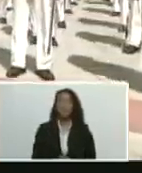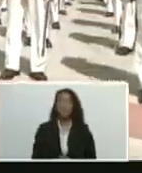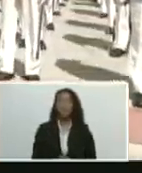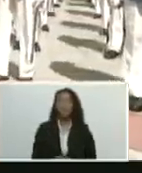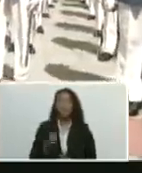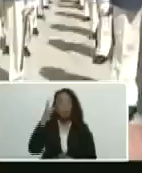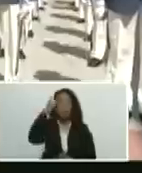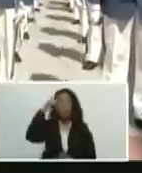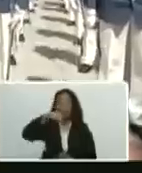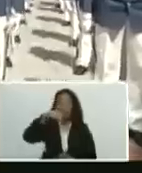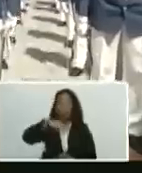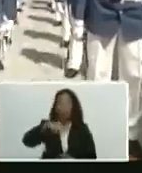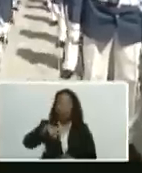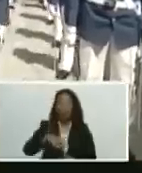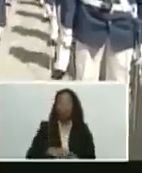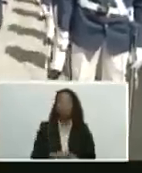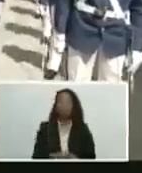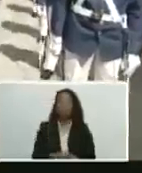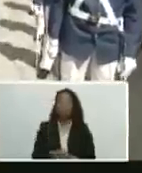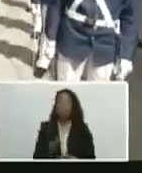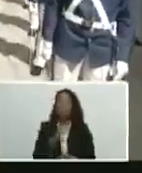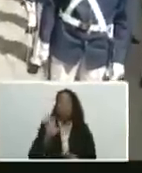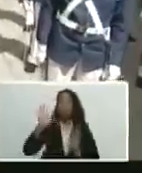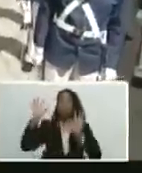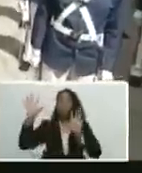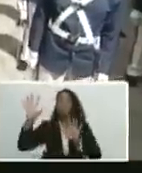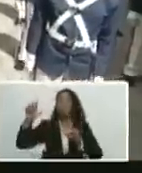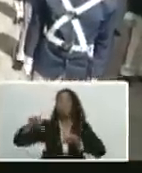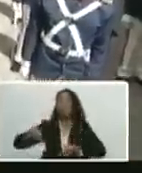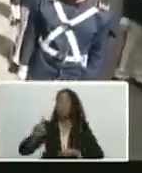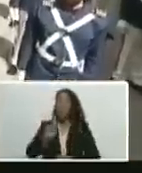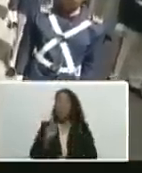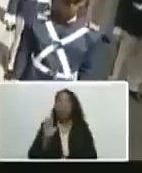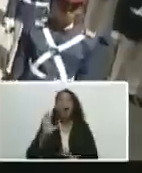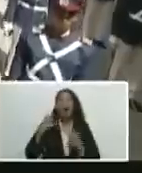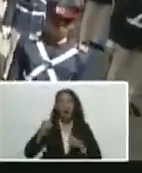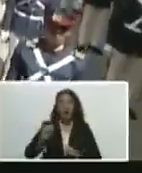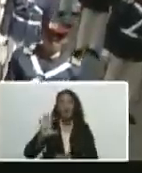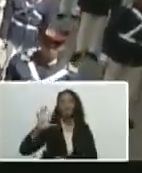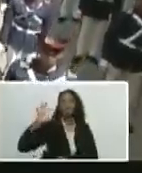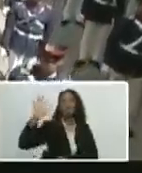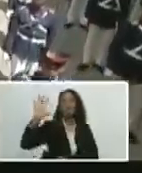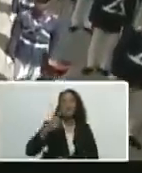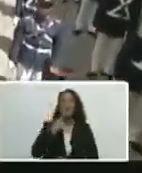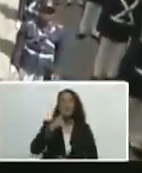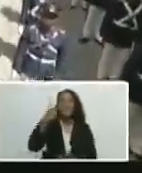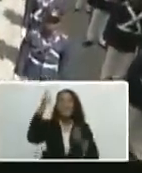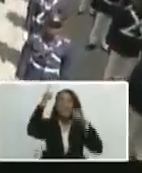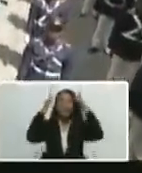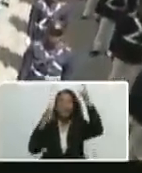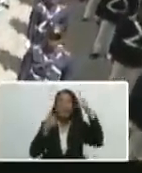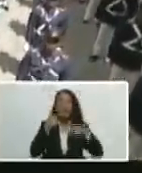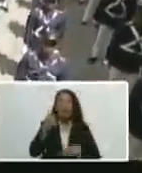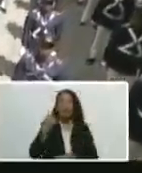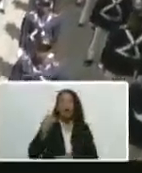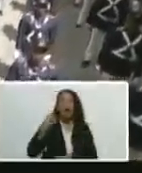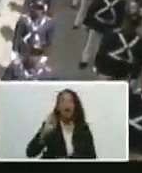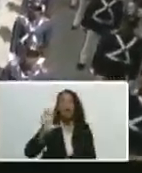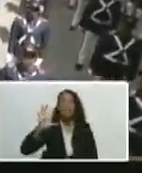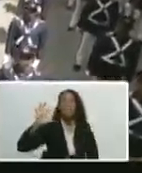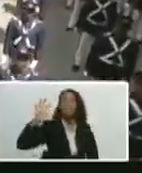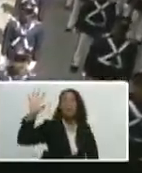Hoy tenemos patria, y que nadie se equivoque, como lo pronunció nuestro comandante supremo y eterno de la